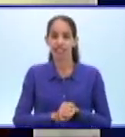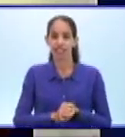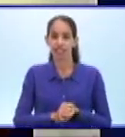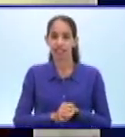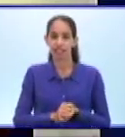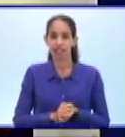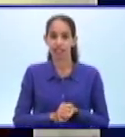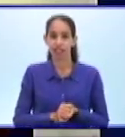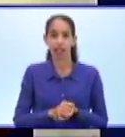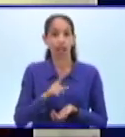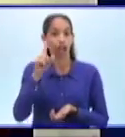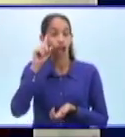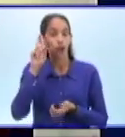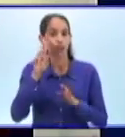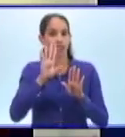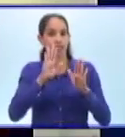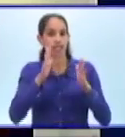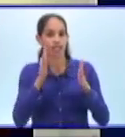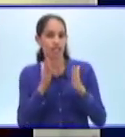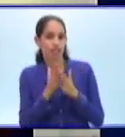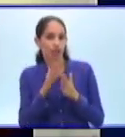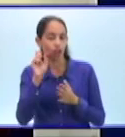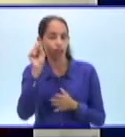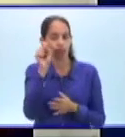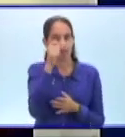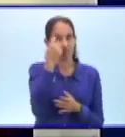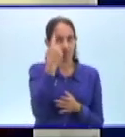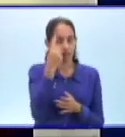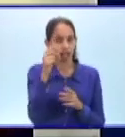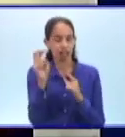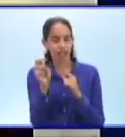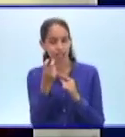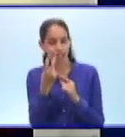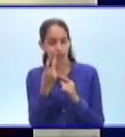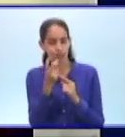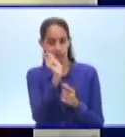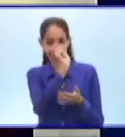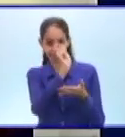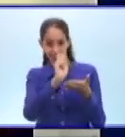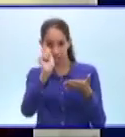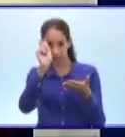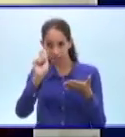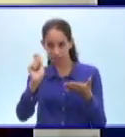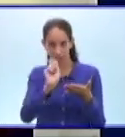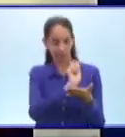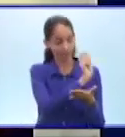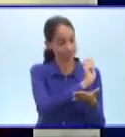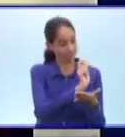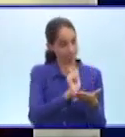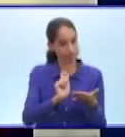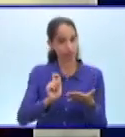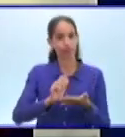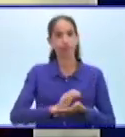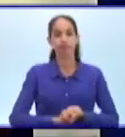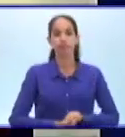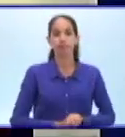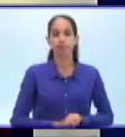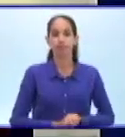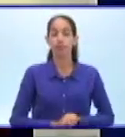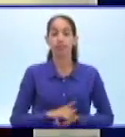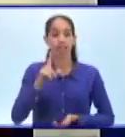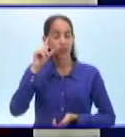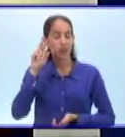Mantengan su margen, su sangría y recuerden que esta redacción puede